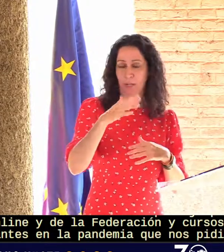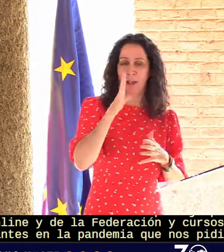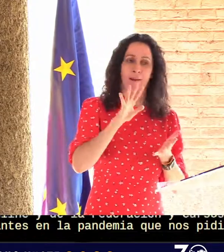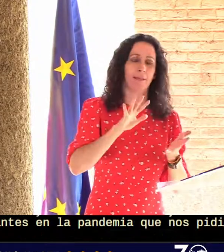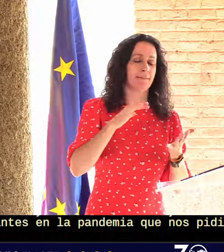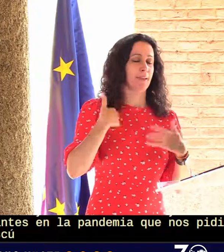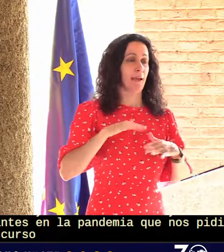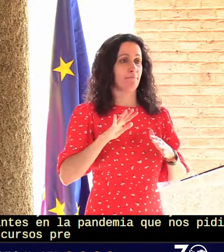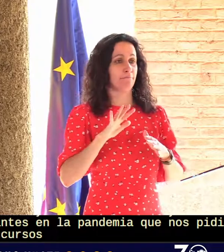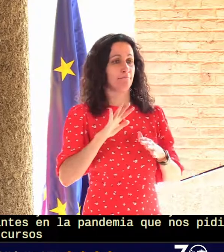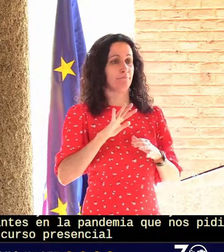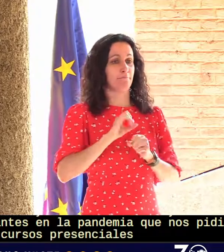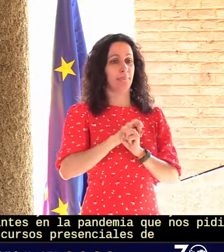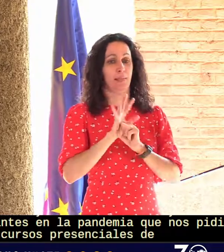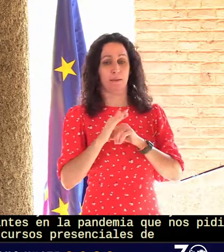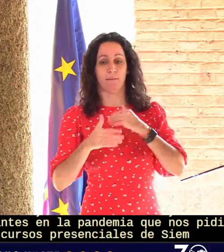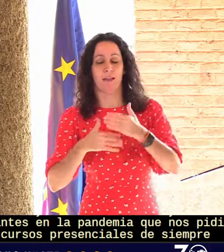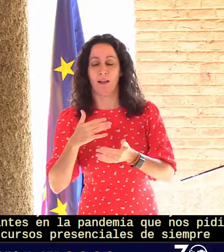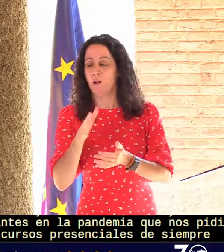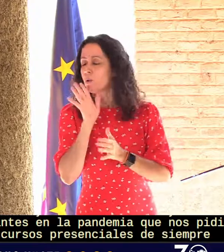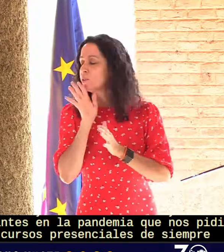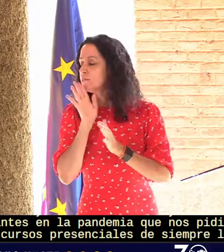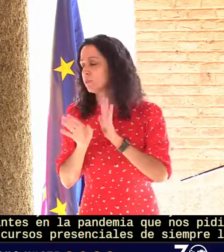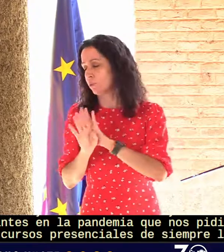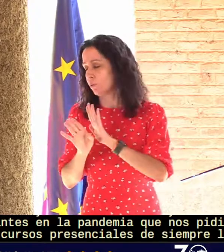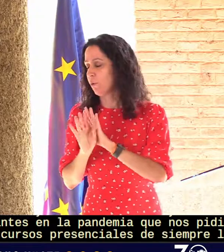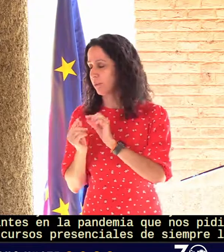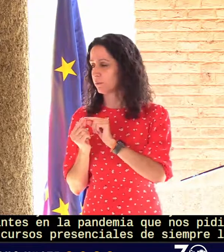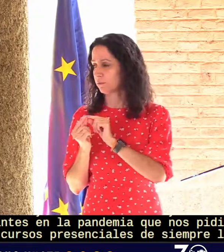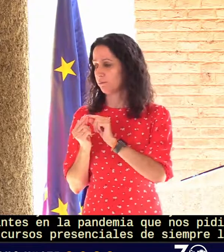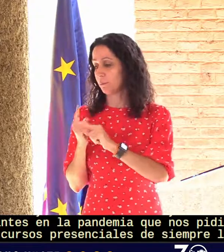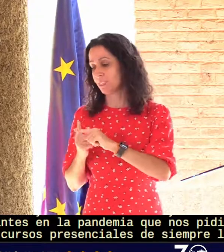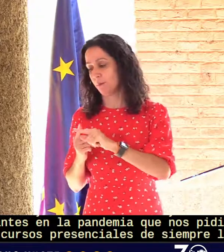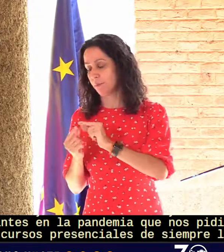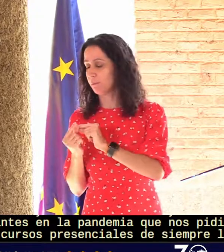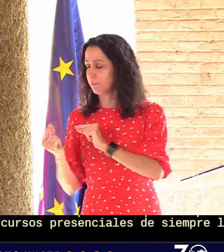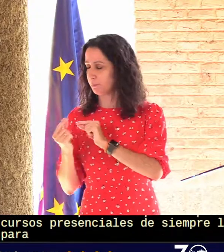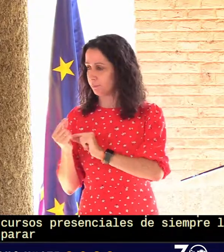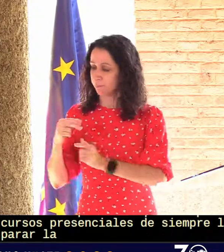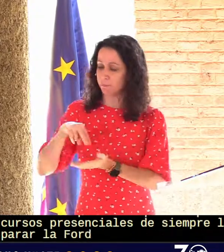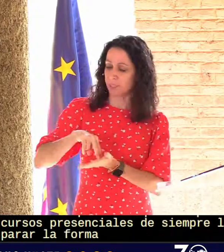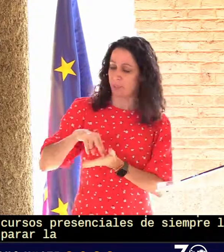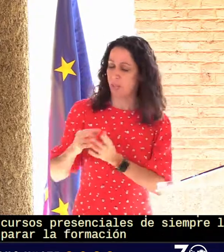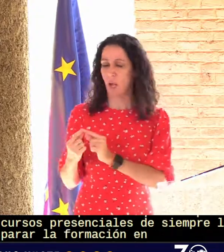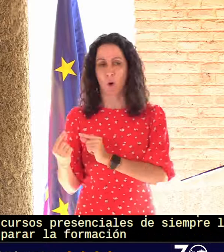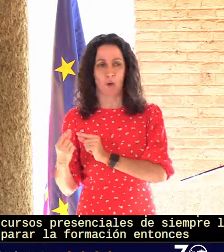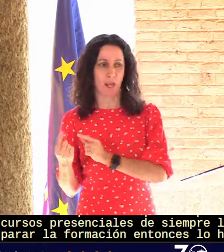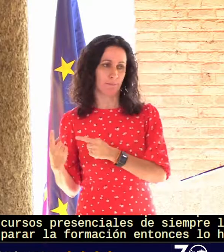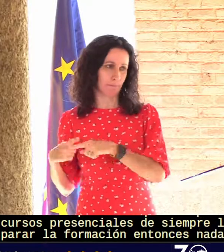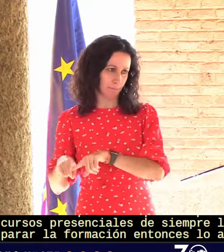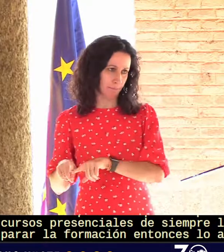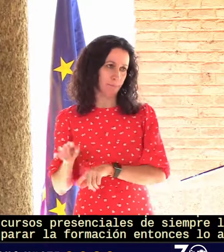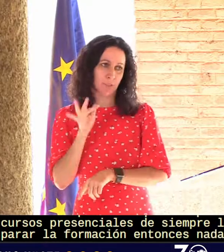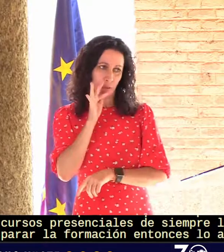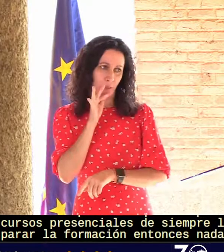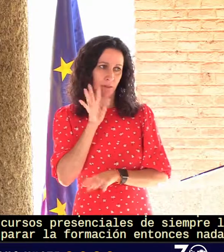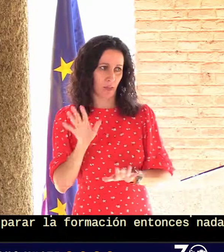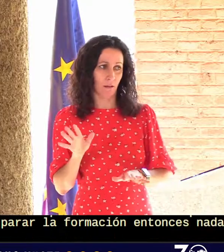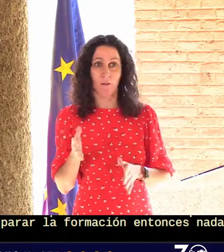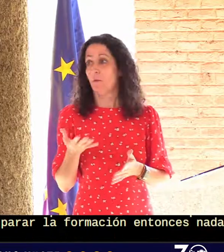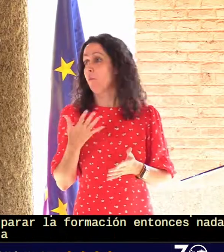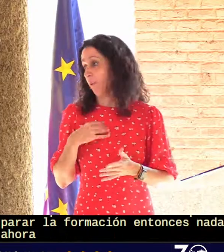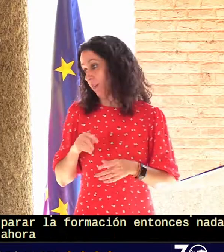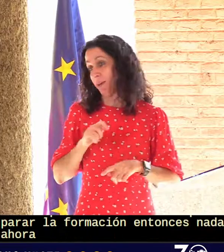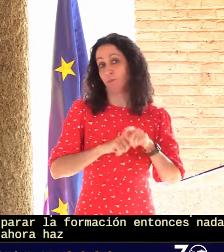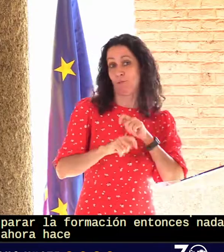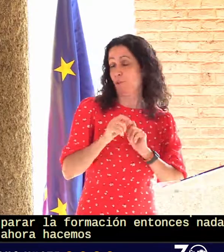hacíamos cursos presenciales de siempre llegó el covid y no podíamos parar la formación Entonces lo adaptamos a que fuera online y